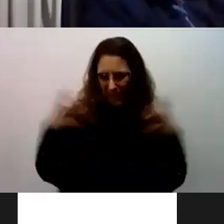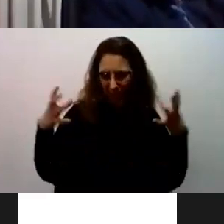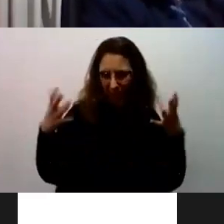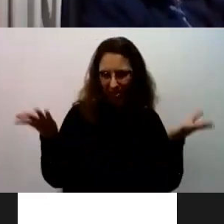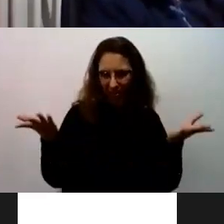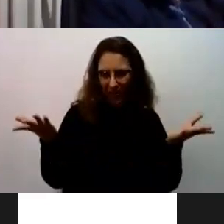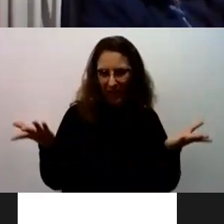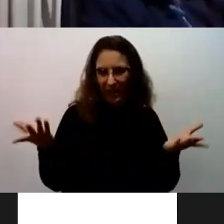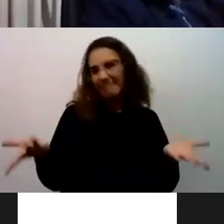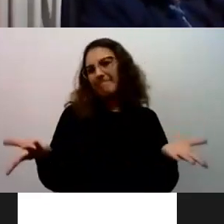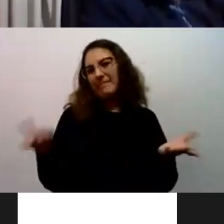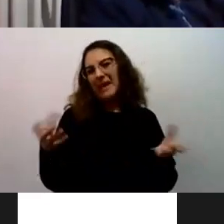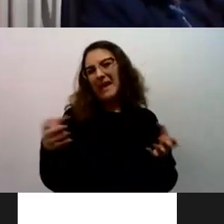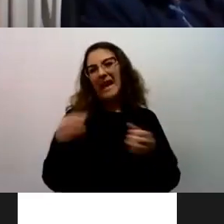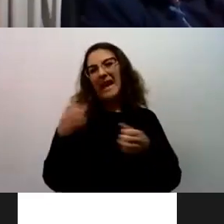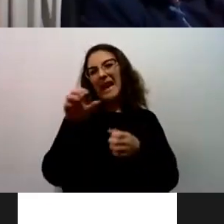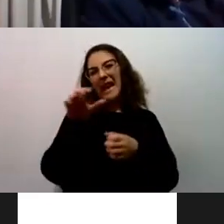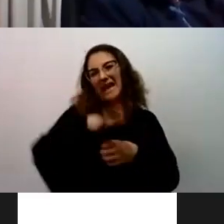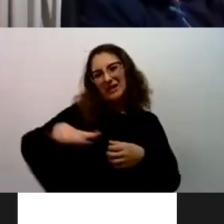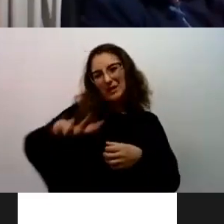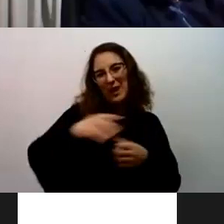de transporte,